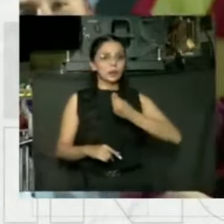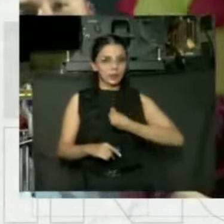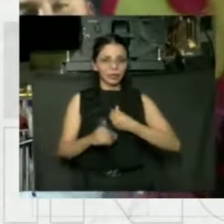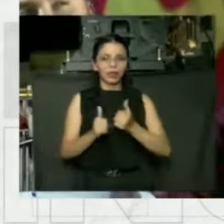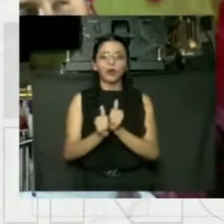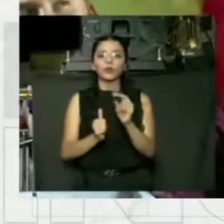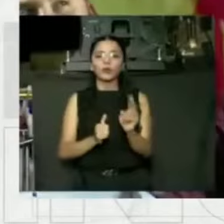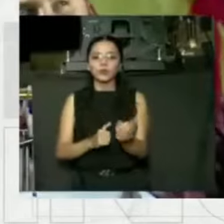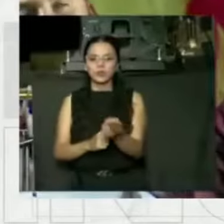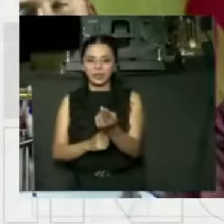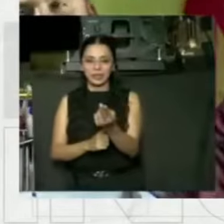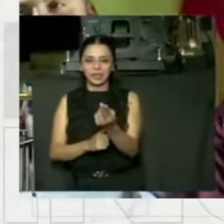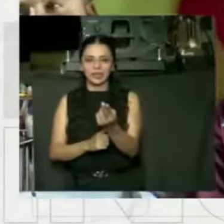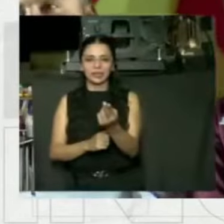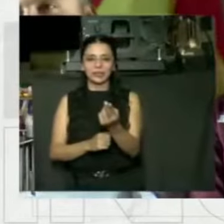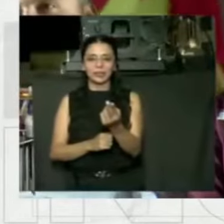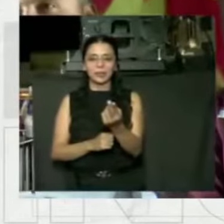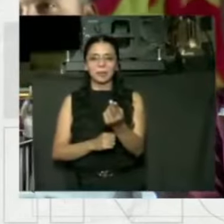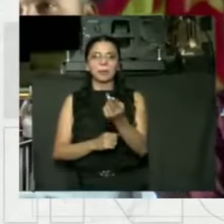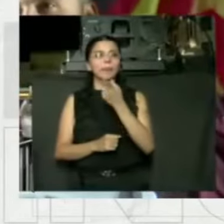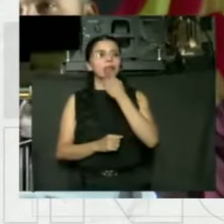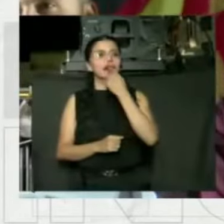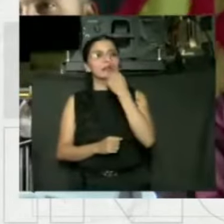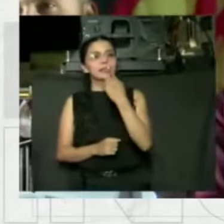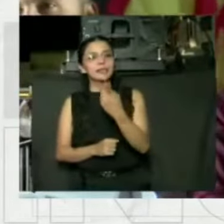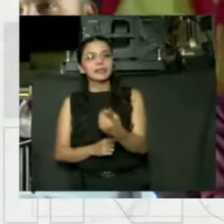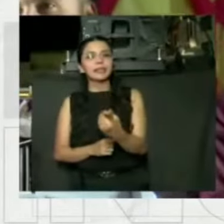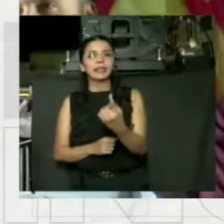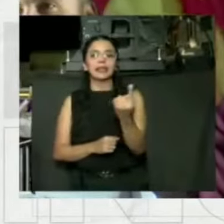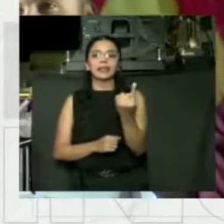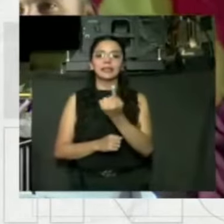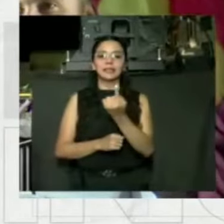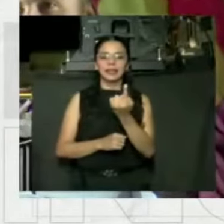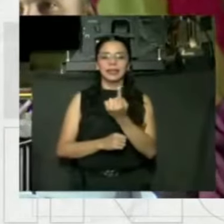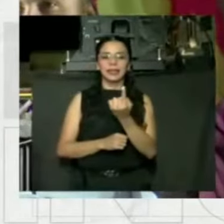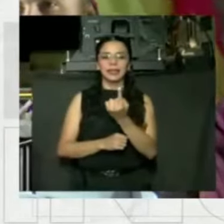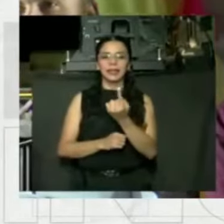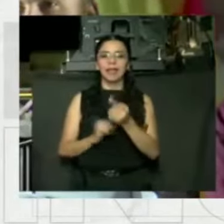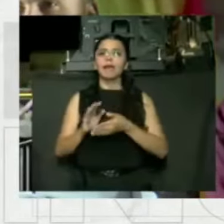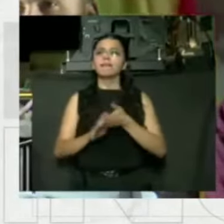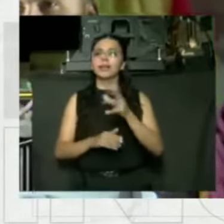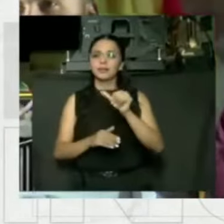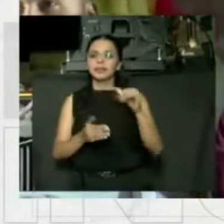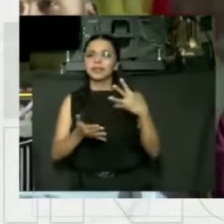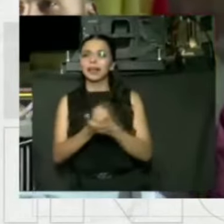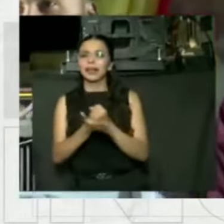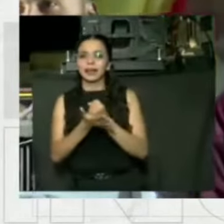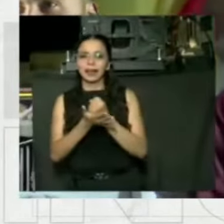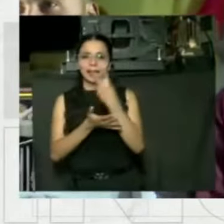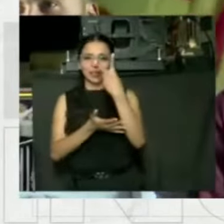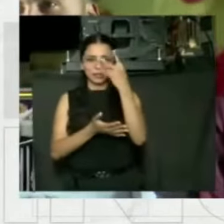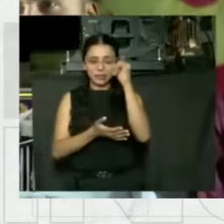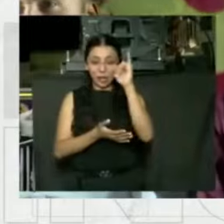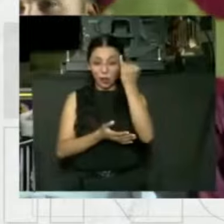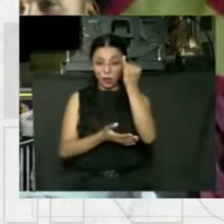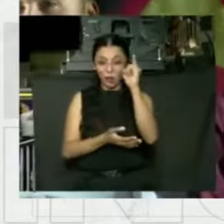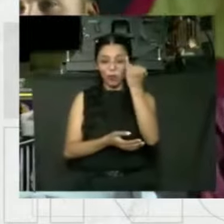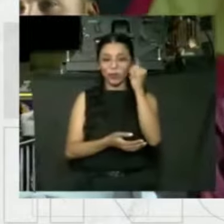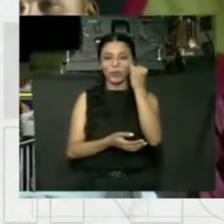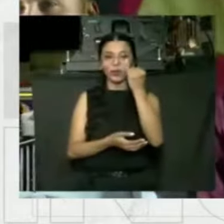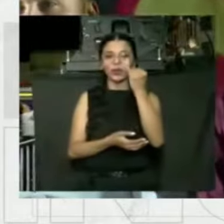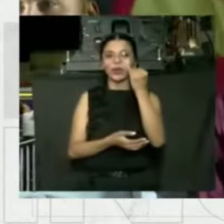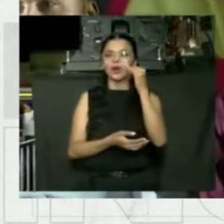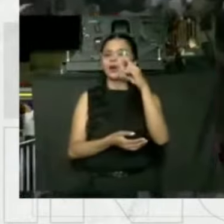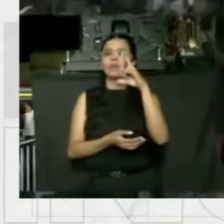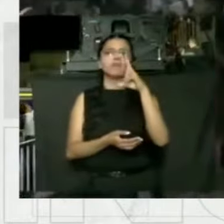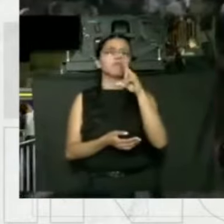con ustedes, a decirles que vamos a ganar el 2 de junio y que